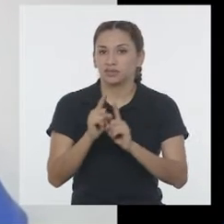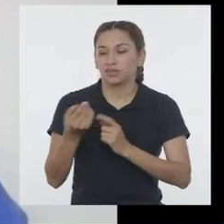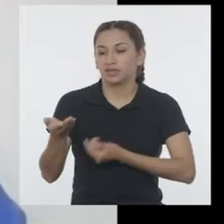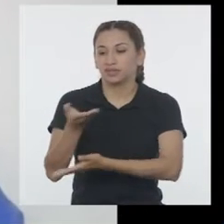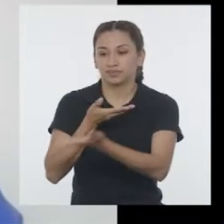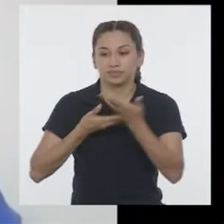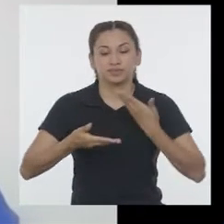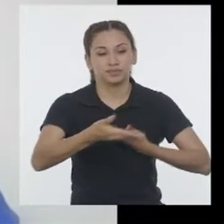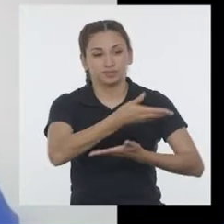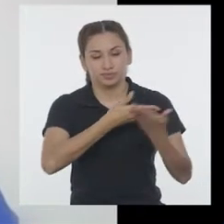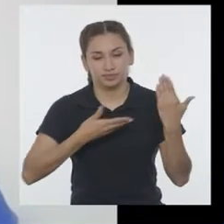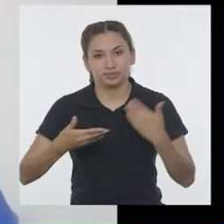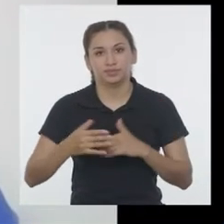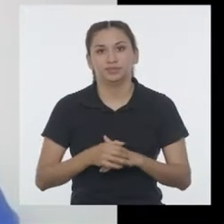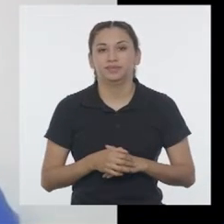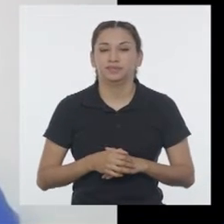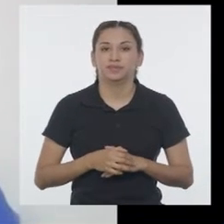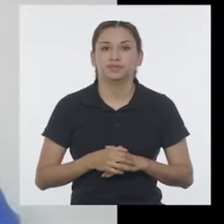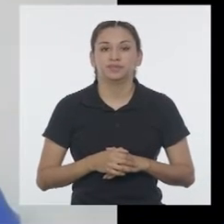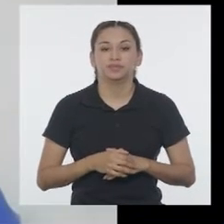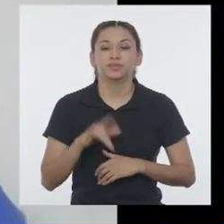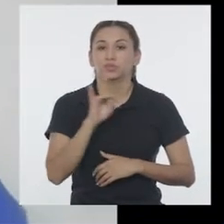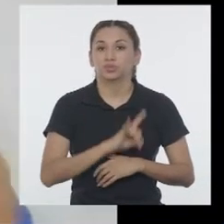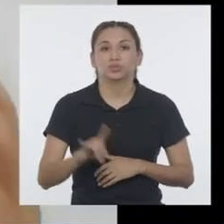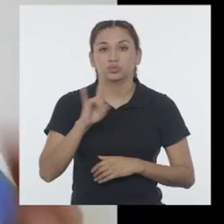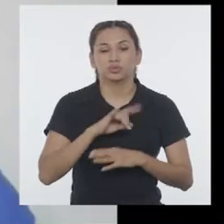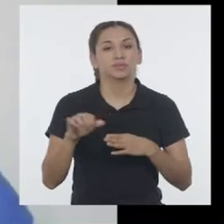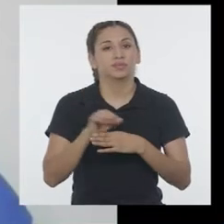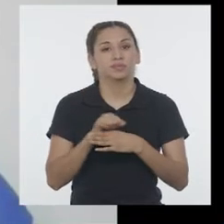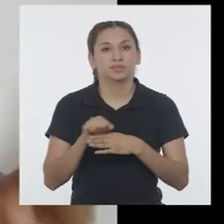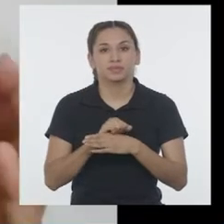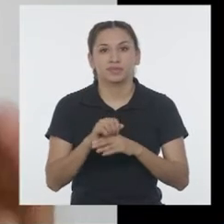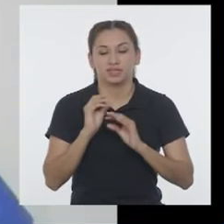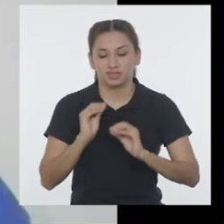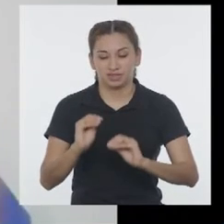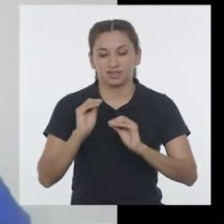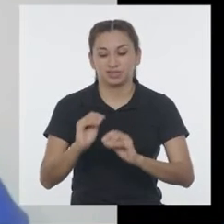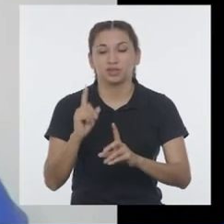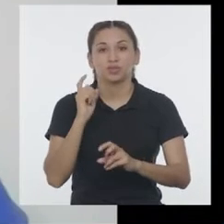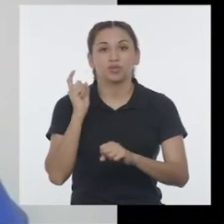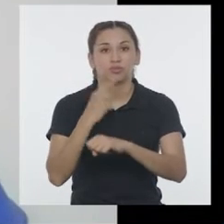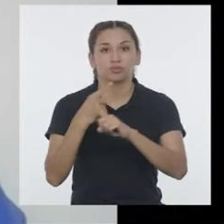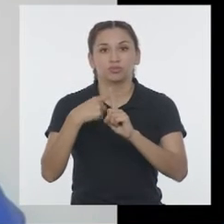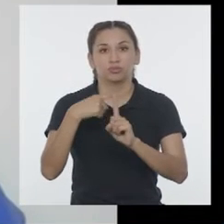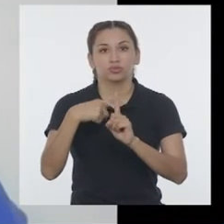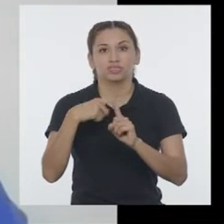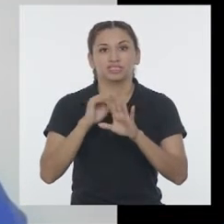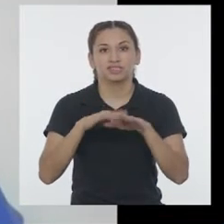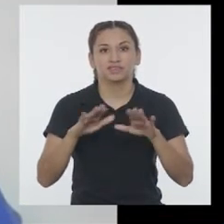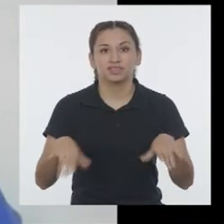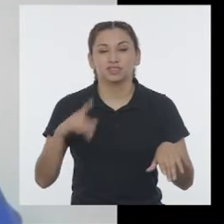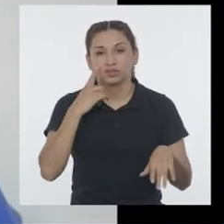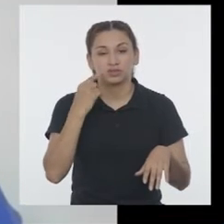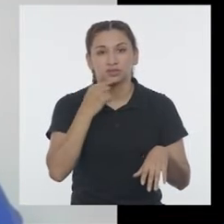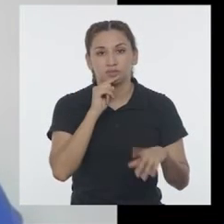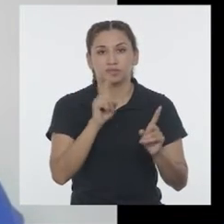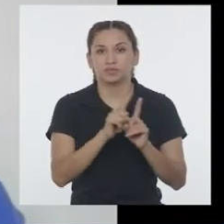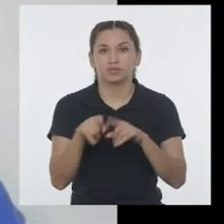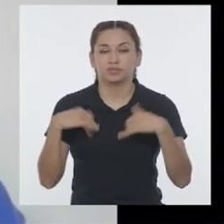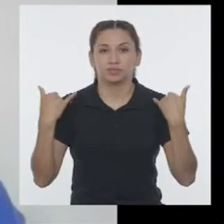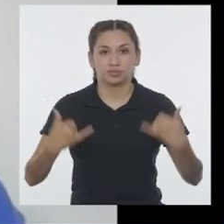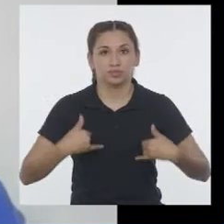siendo empáticos con lo que nos comunican. Utilizar prácticas de crianza positiva con niñas, niños